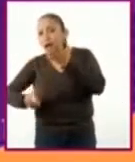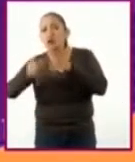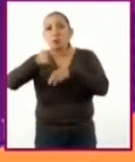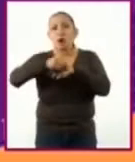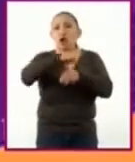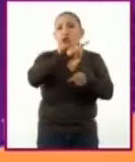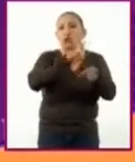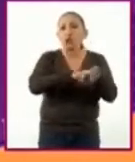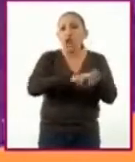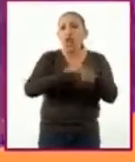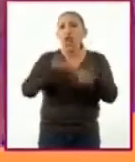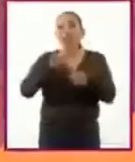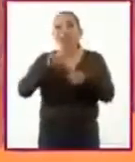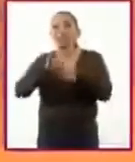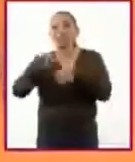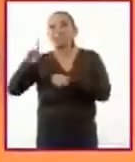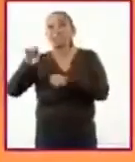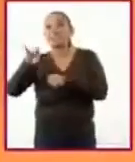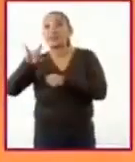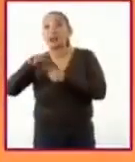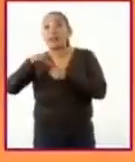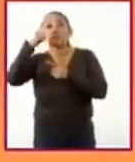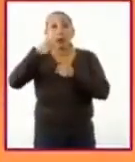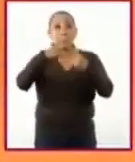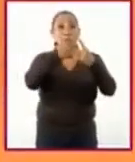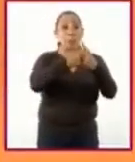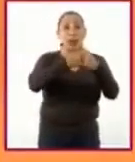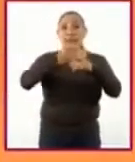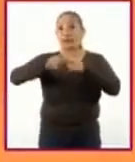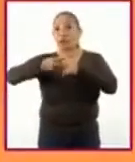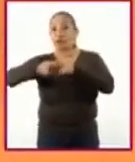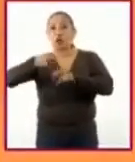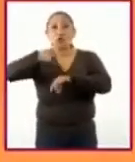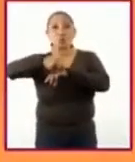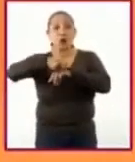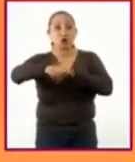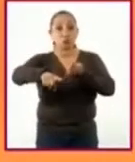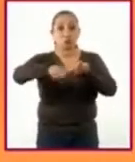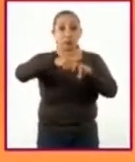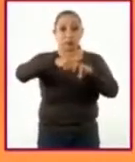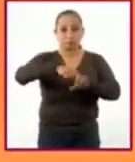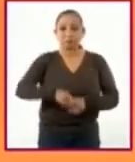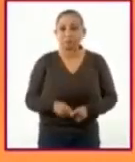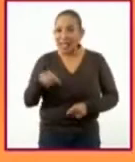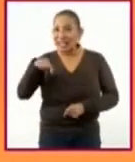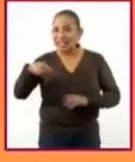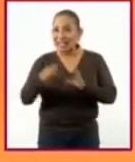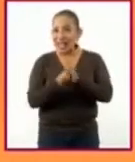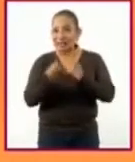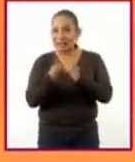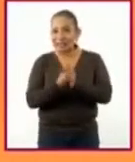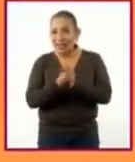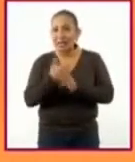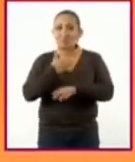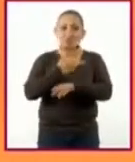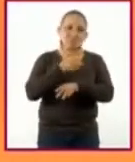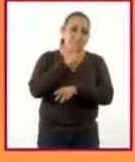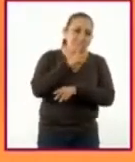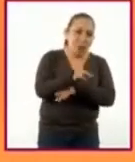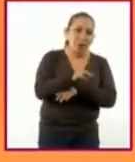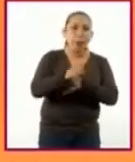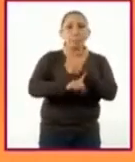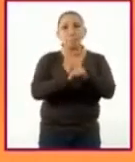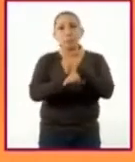enteros y decimales. Para multiplicación y división, solo números positivos. En esta sesión resolveremos operaciones